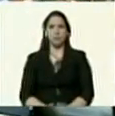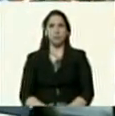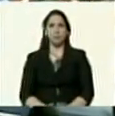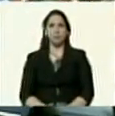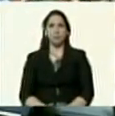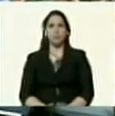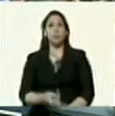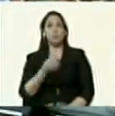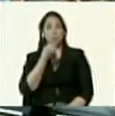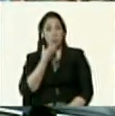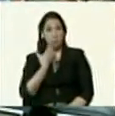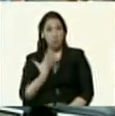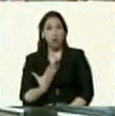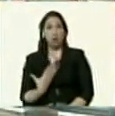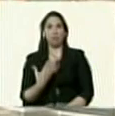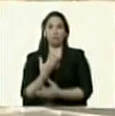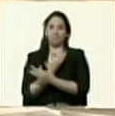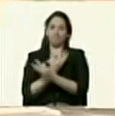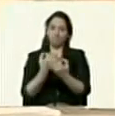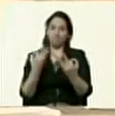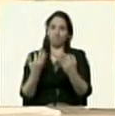Ah, muy bien, perfecto.